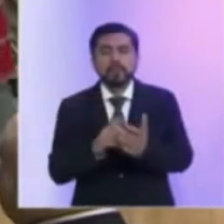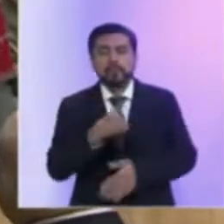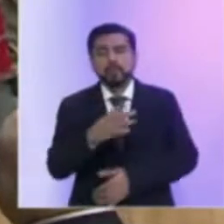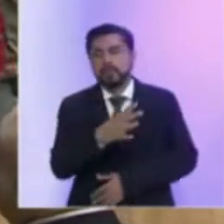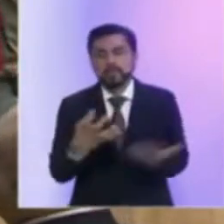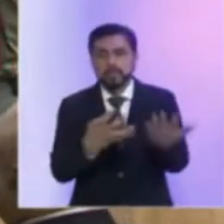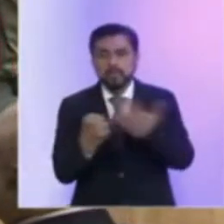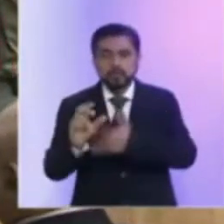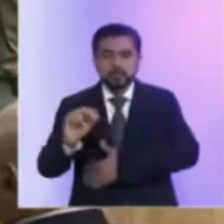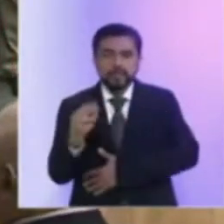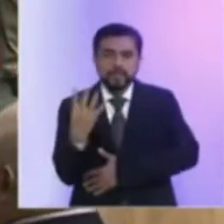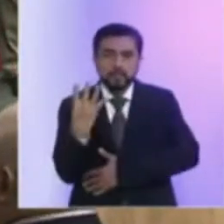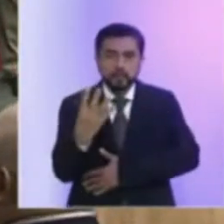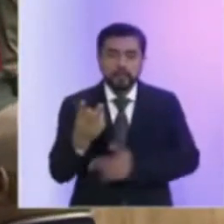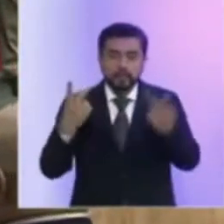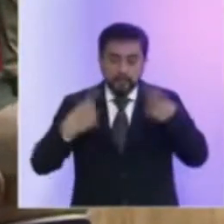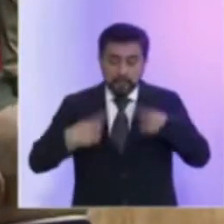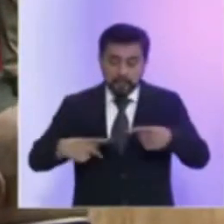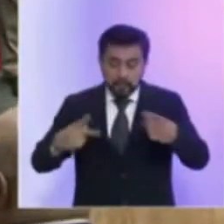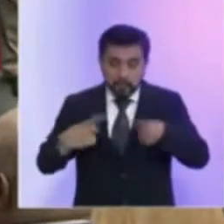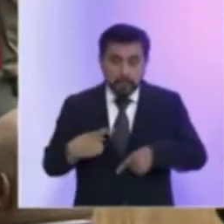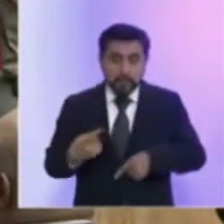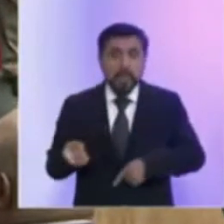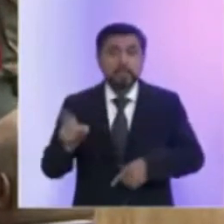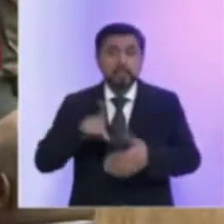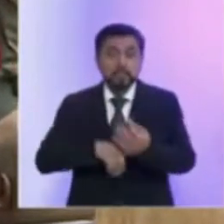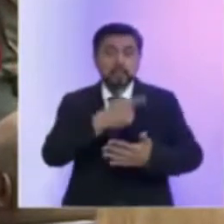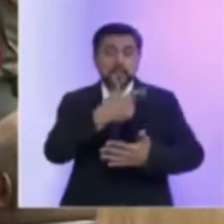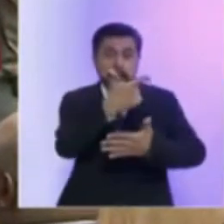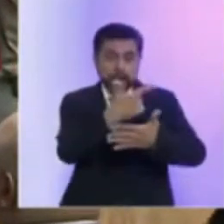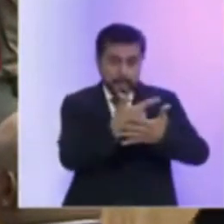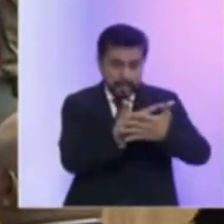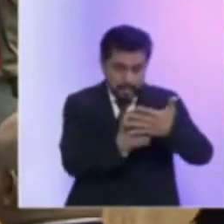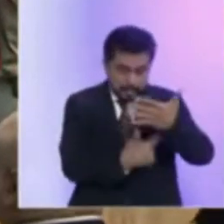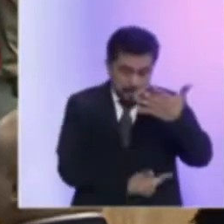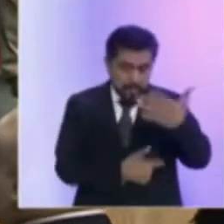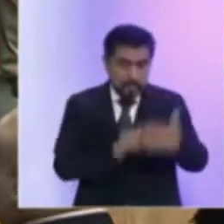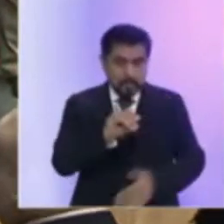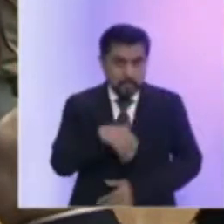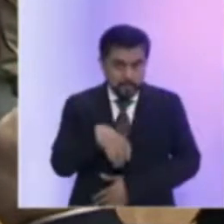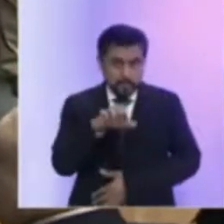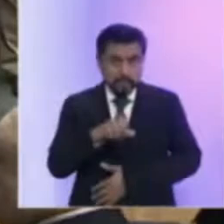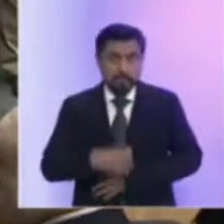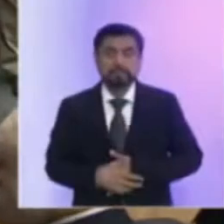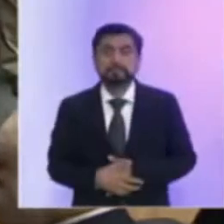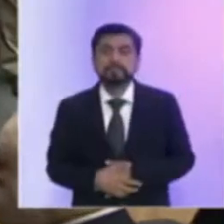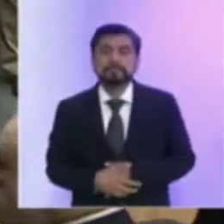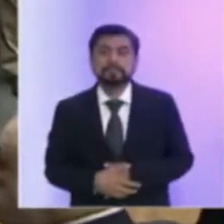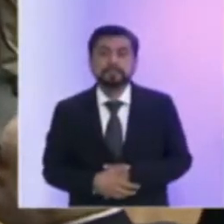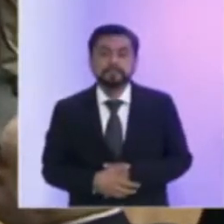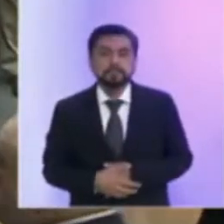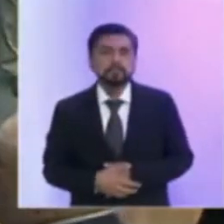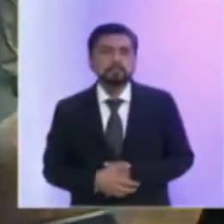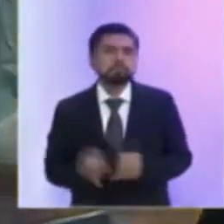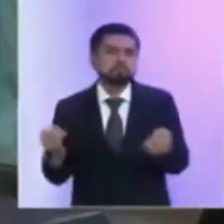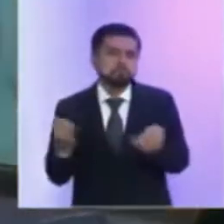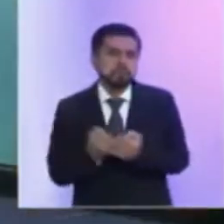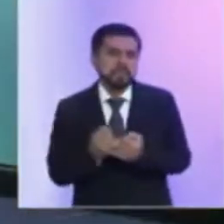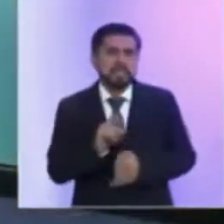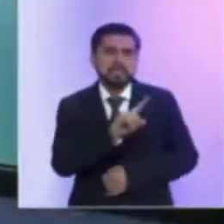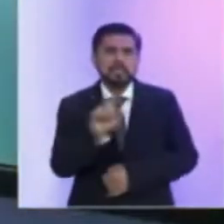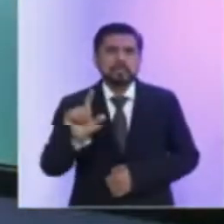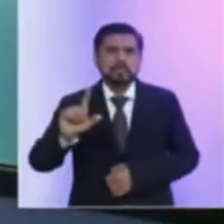98.468.994 ciudadanos inscritos en la lista nominal. Además, fueron computadas